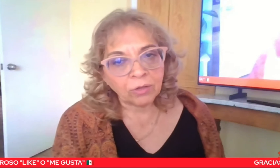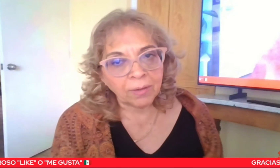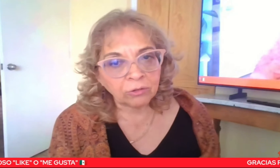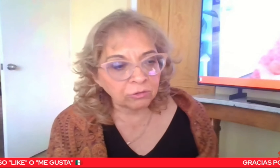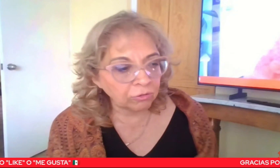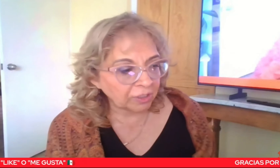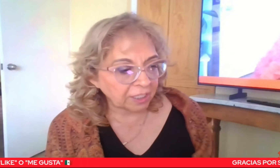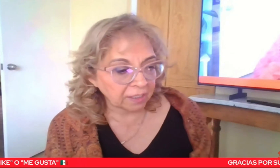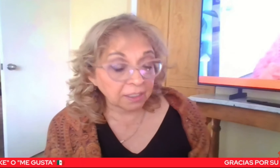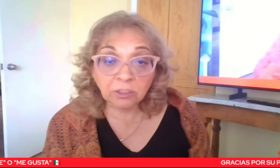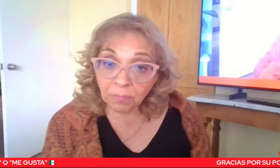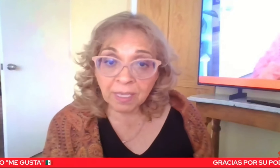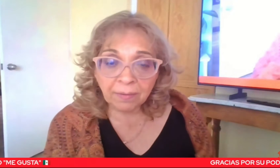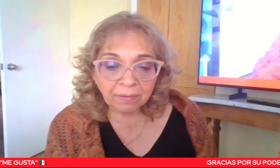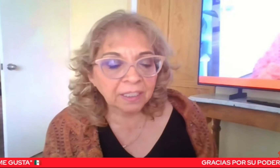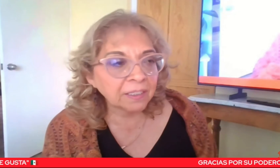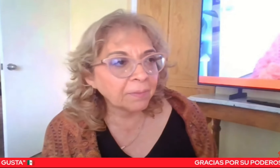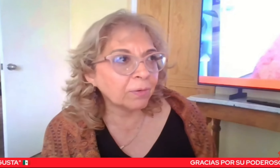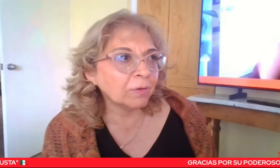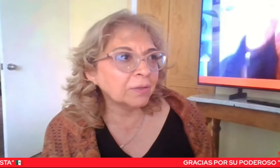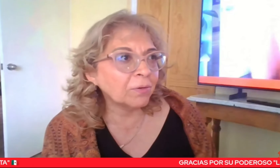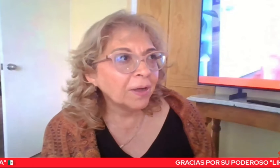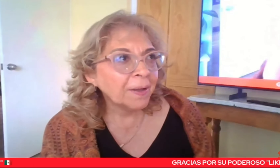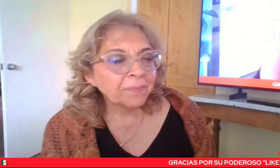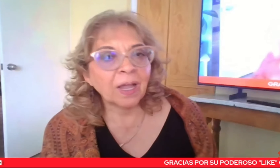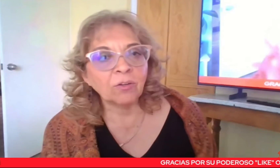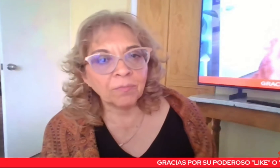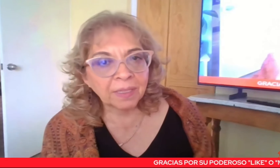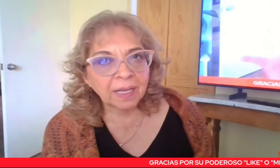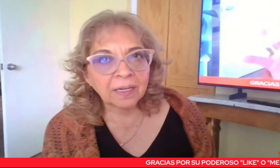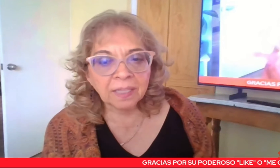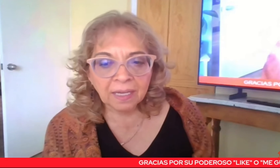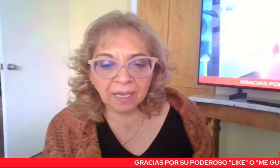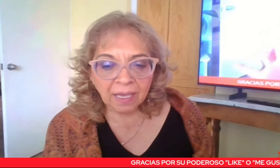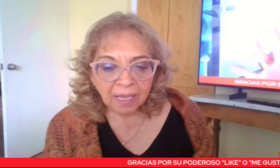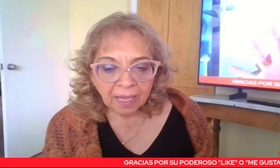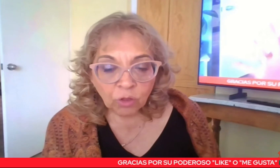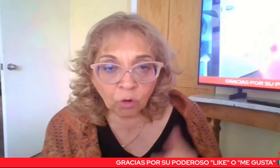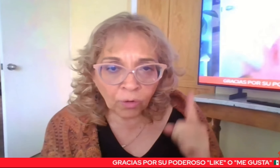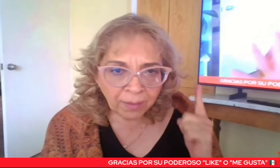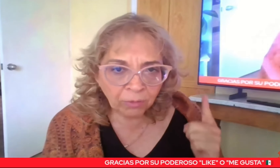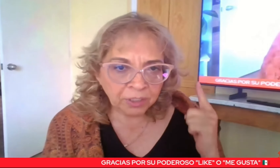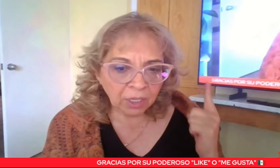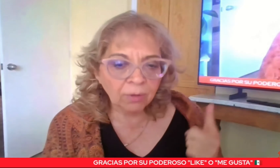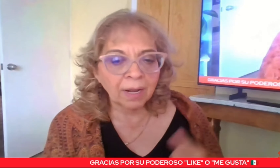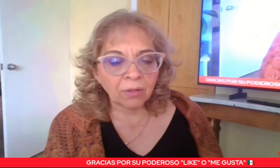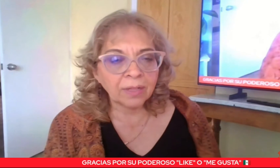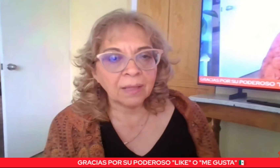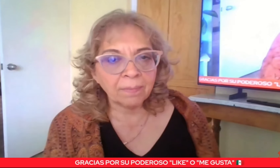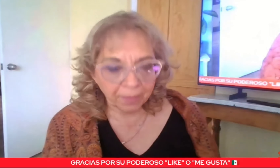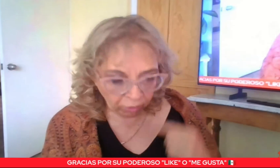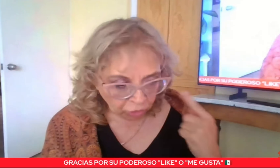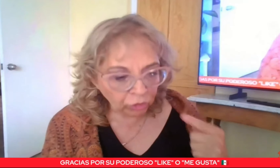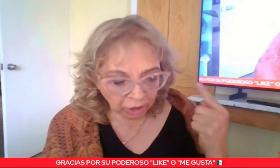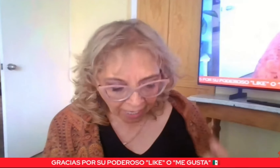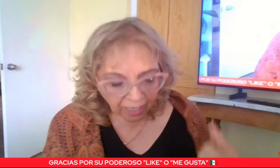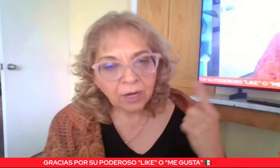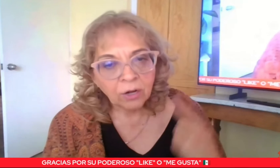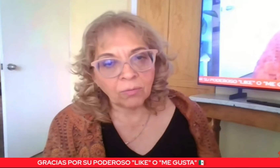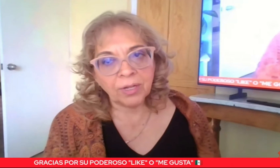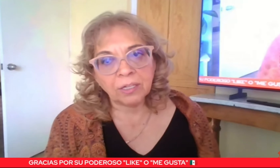que todavía no son suficientes. Y esto me lleva, Vicente, por último, a comentarte que no hemos seguido hablando del tema, pero yo